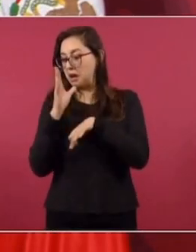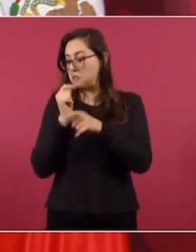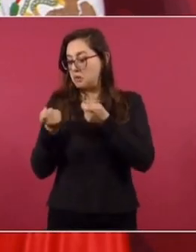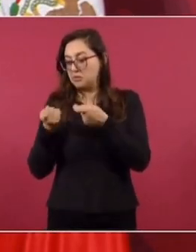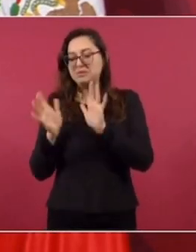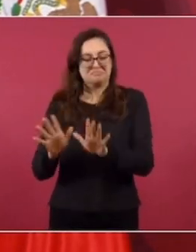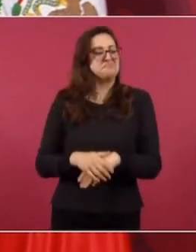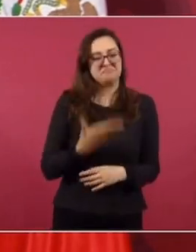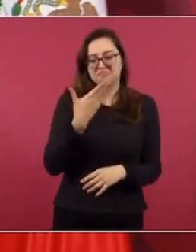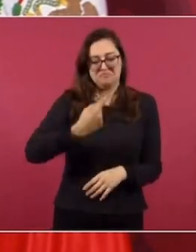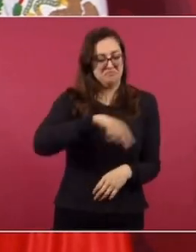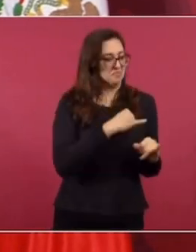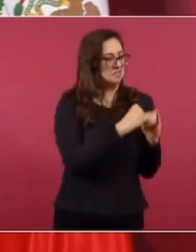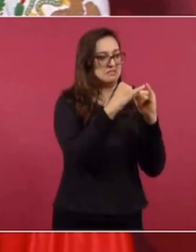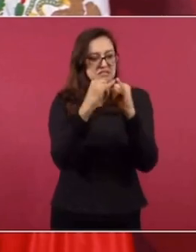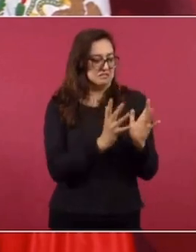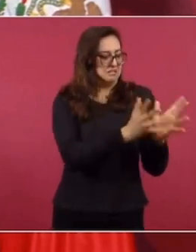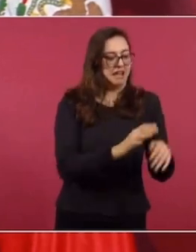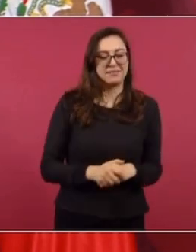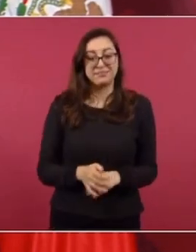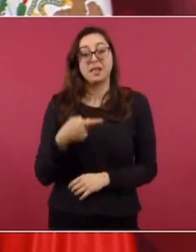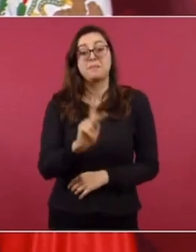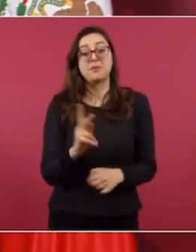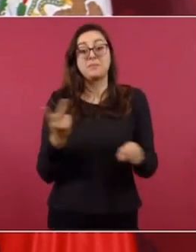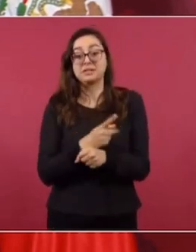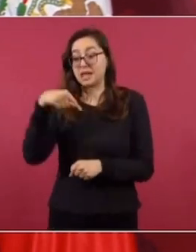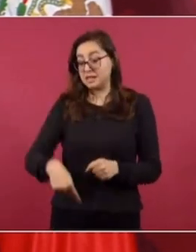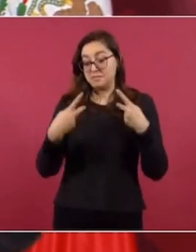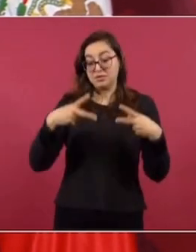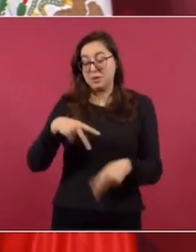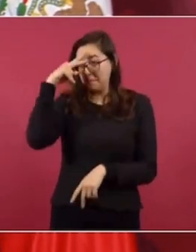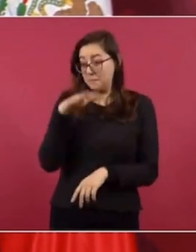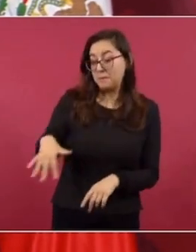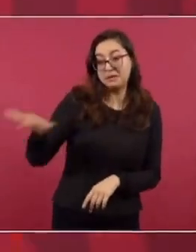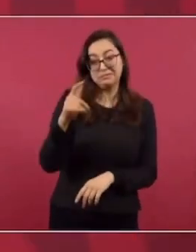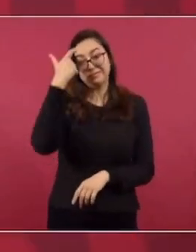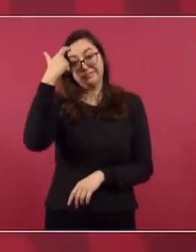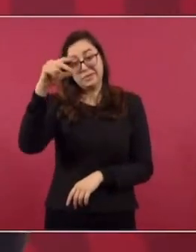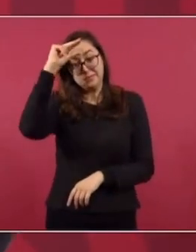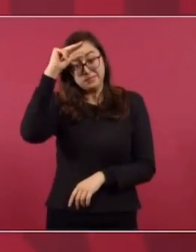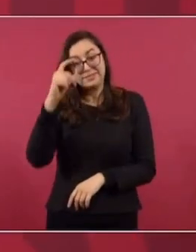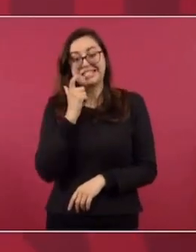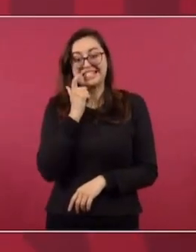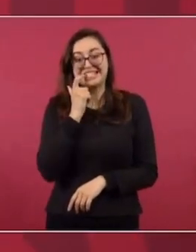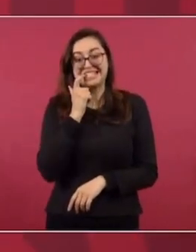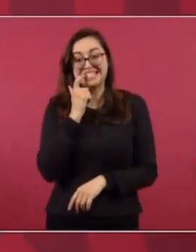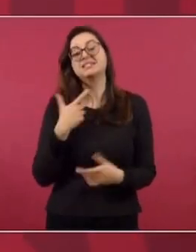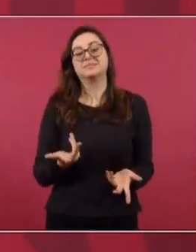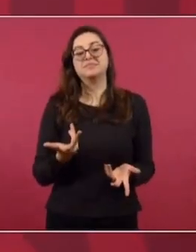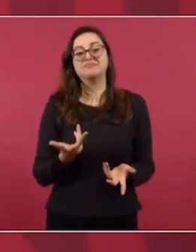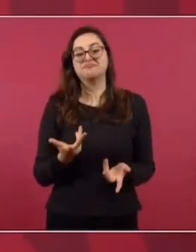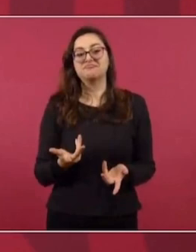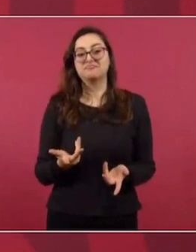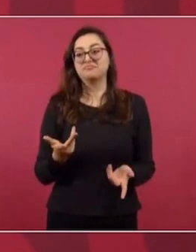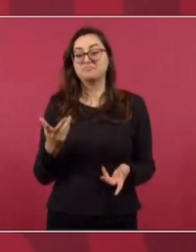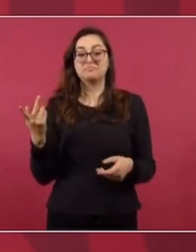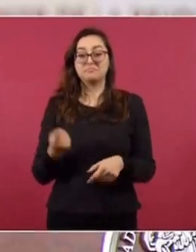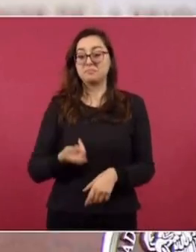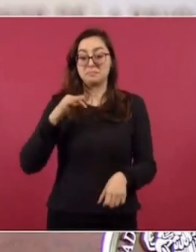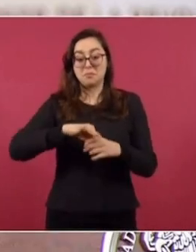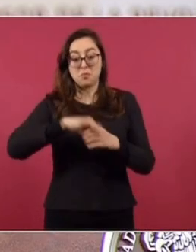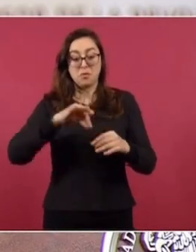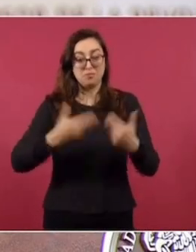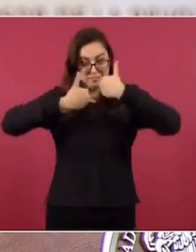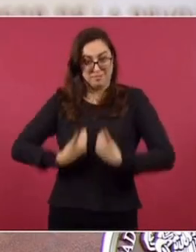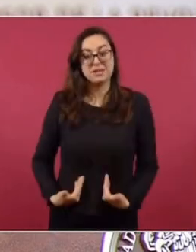actuó con mucha visión y con mucha inteligencia y no solo votó en favor del presidente que